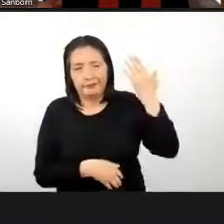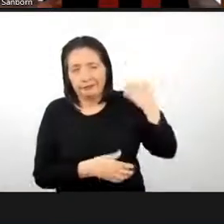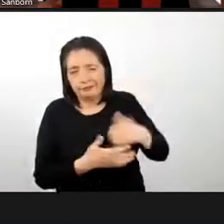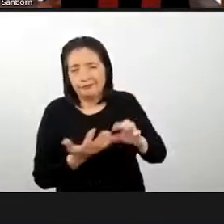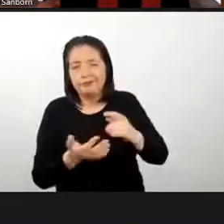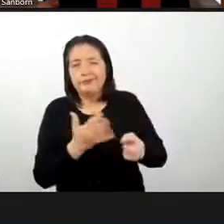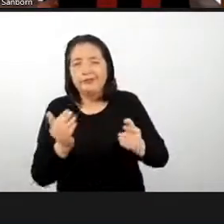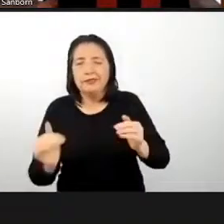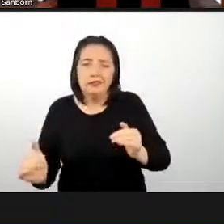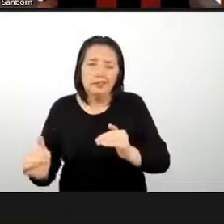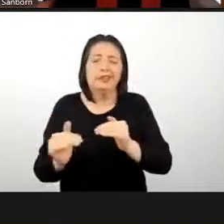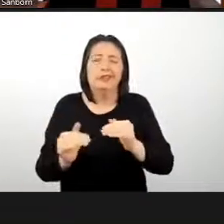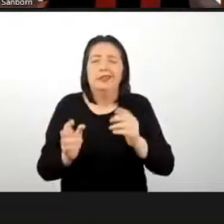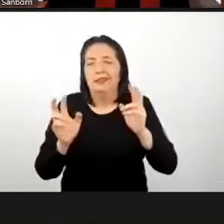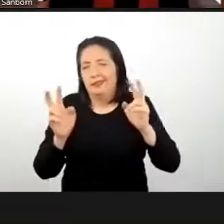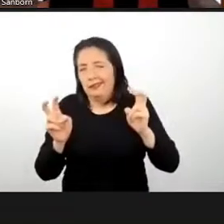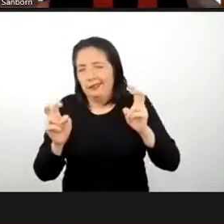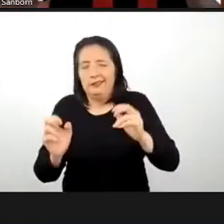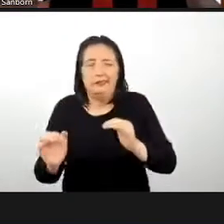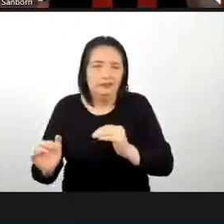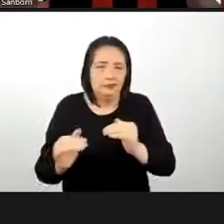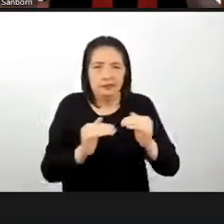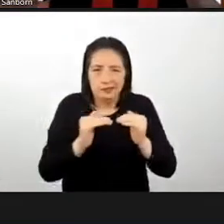de la igualdad,